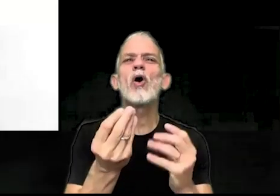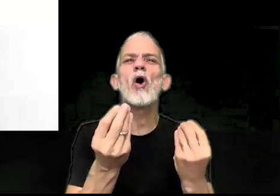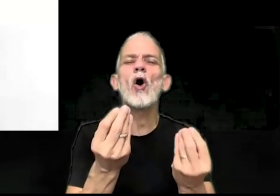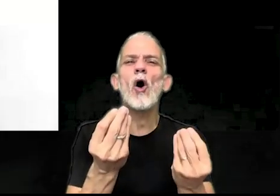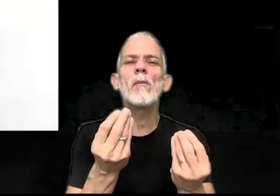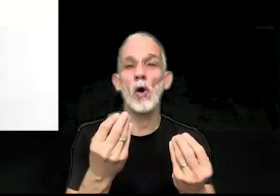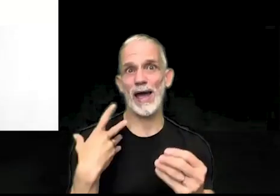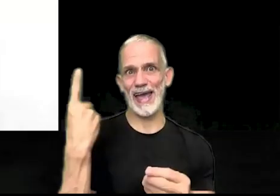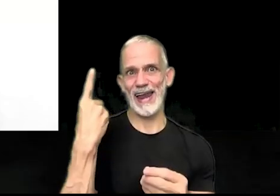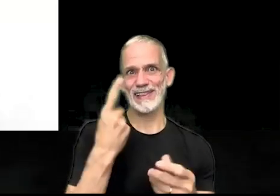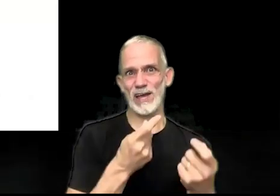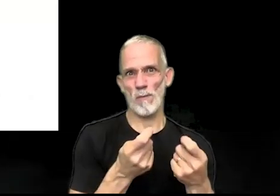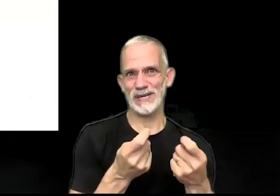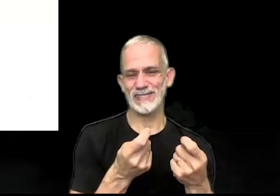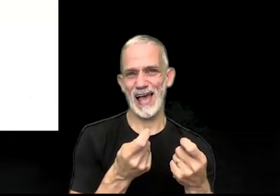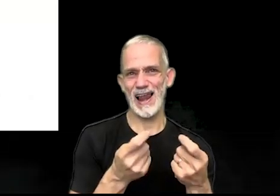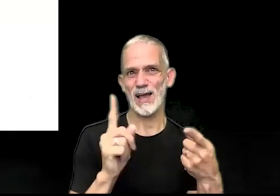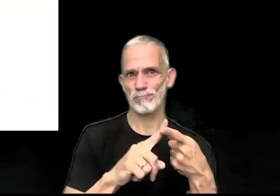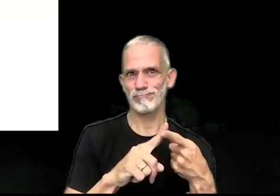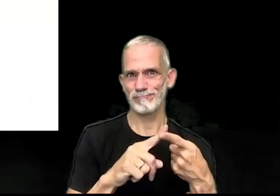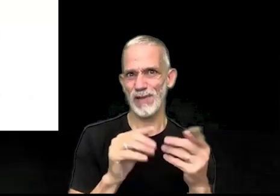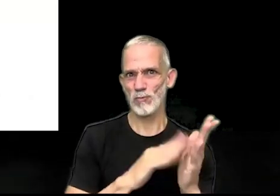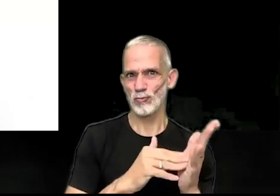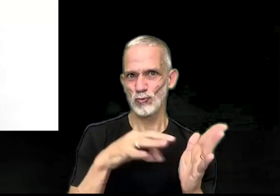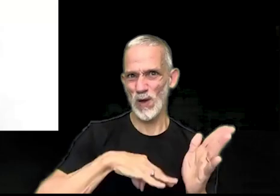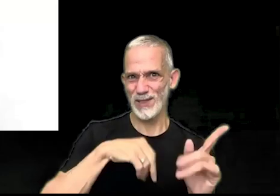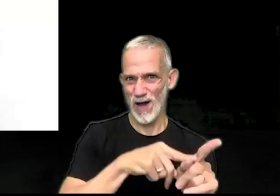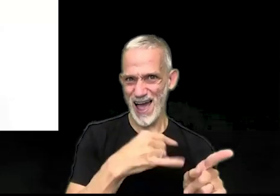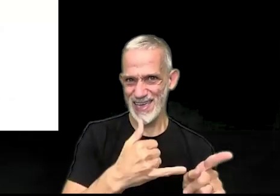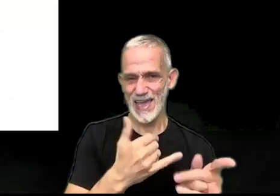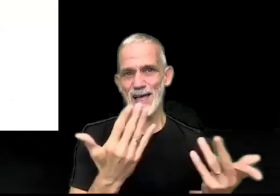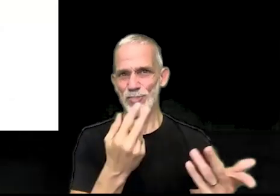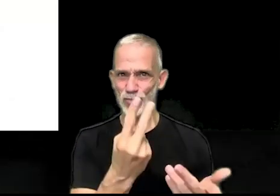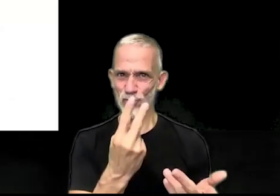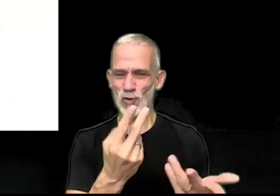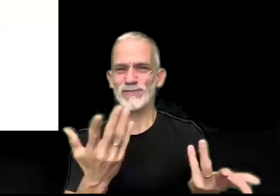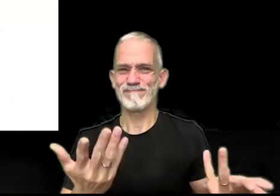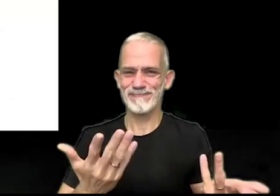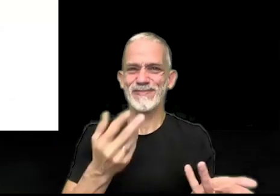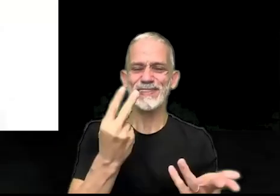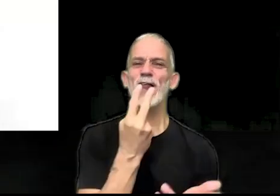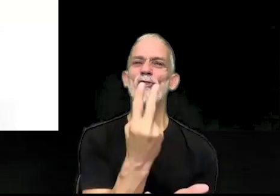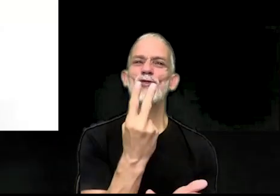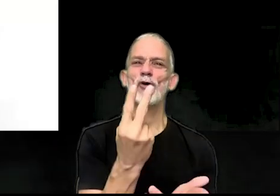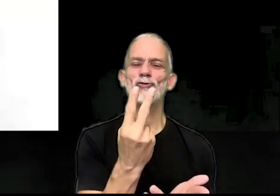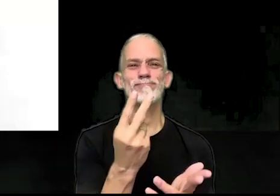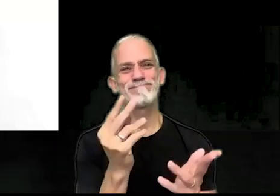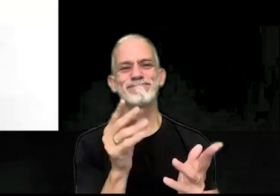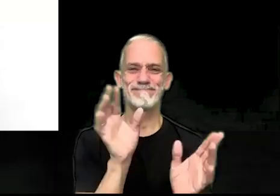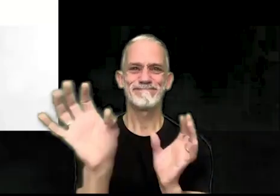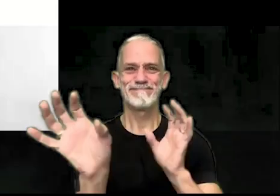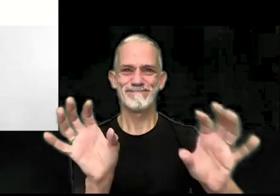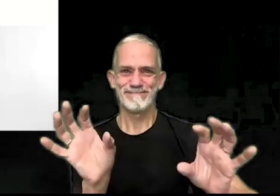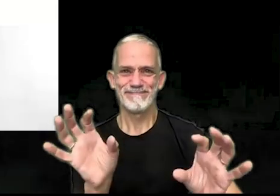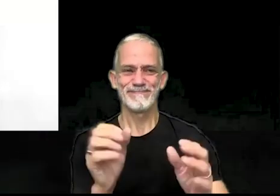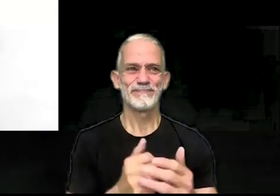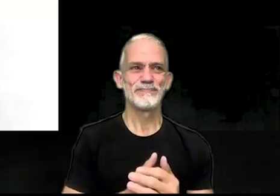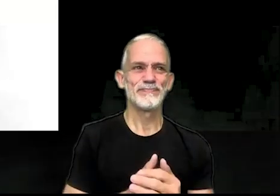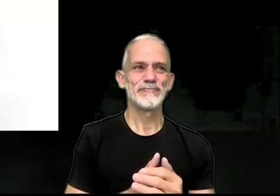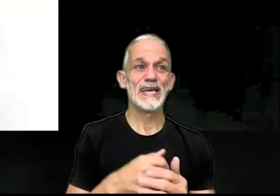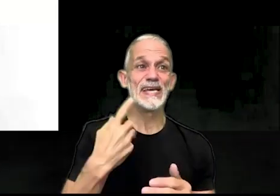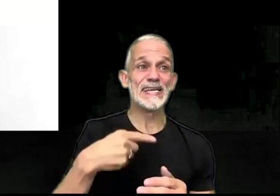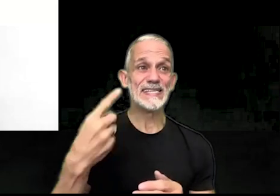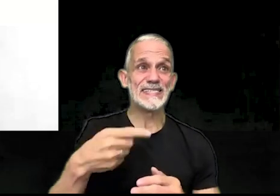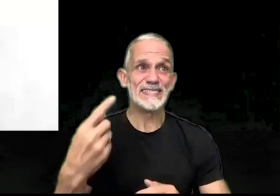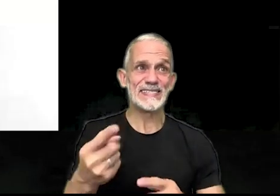también como gerente comercial bajo relación de dependencia. O sea que tiene las dos calificaciones y